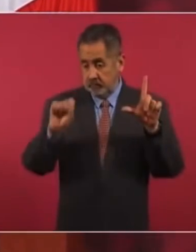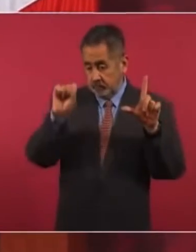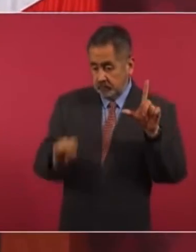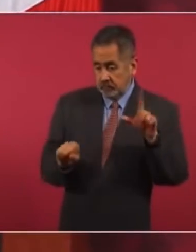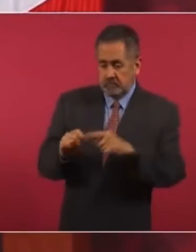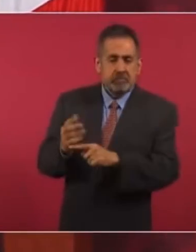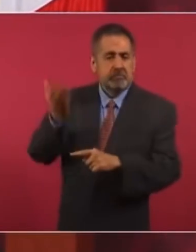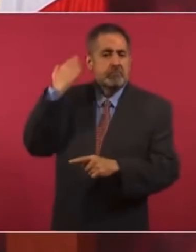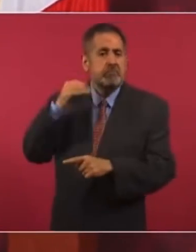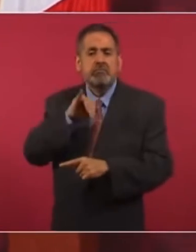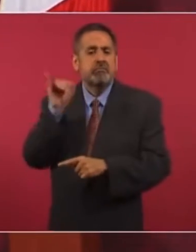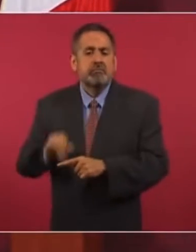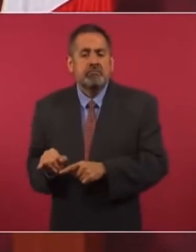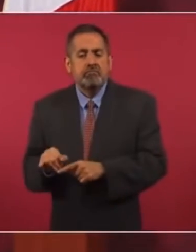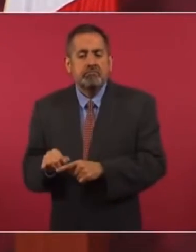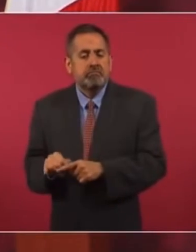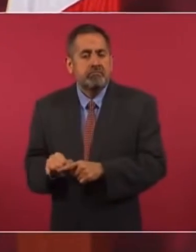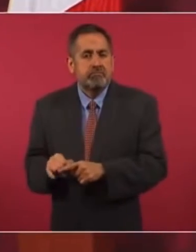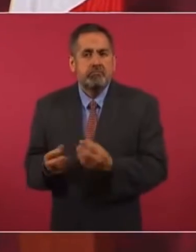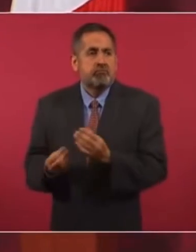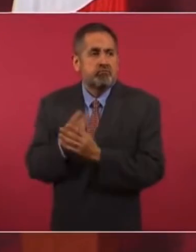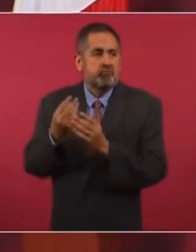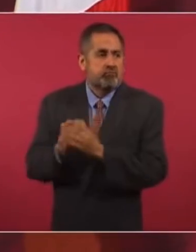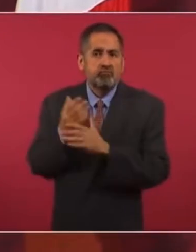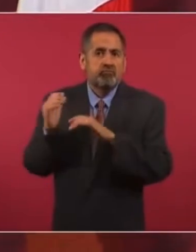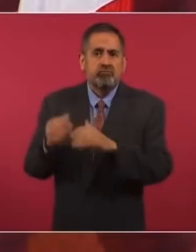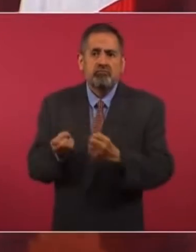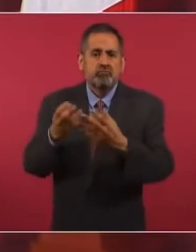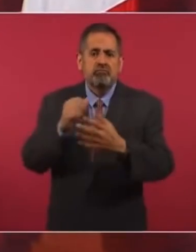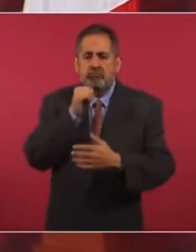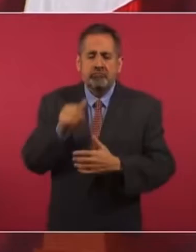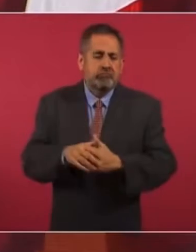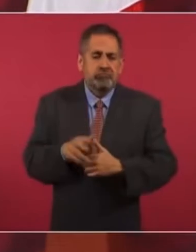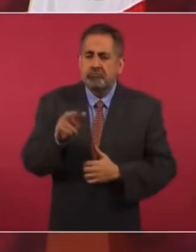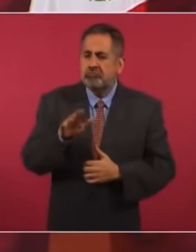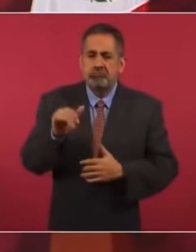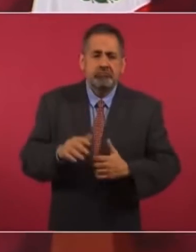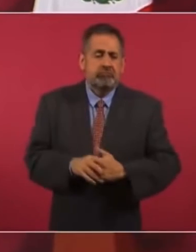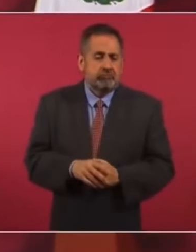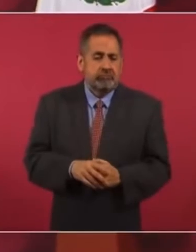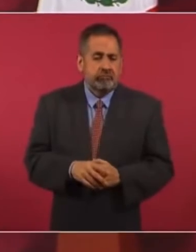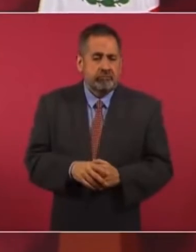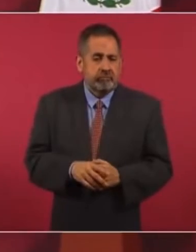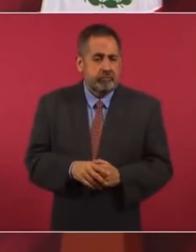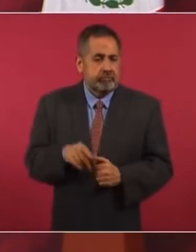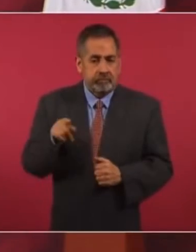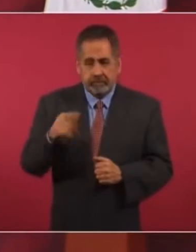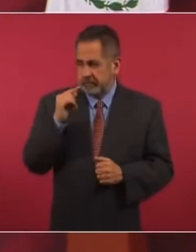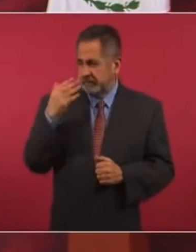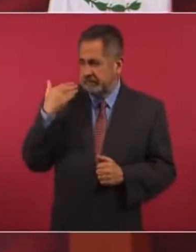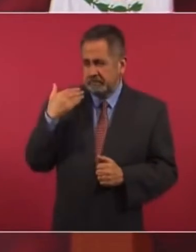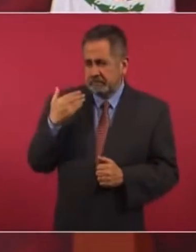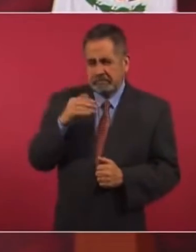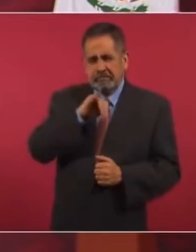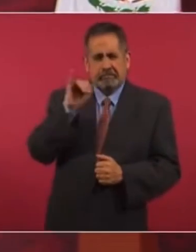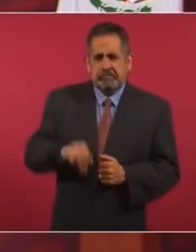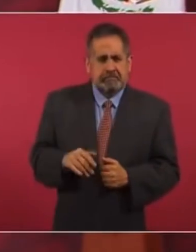se habían creado tantos empleos, nunca en la historia reciente.